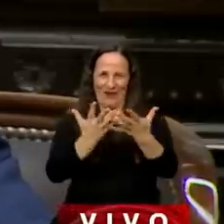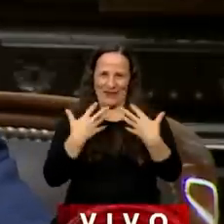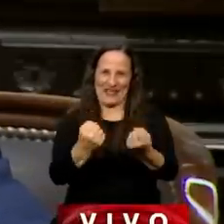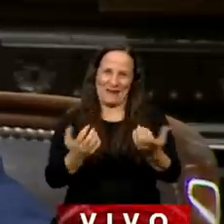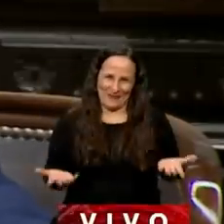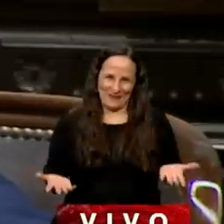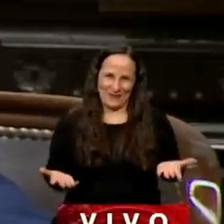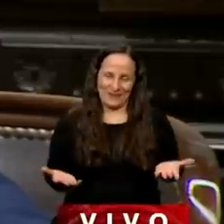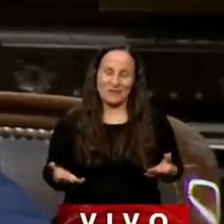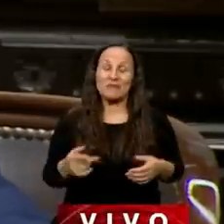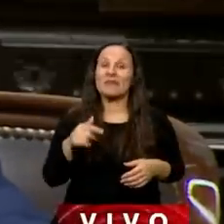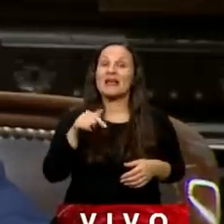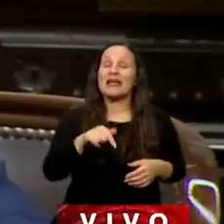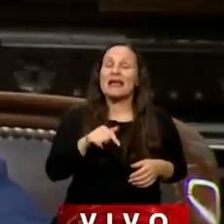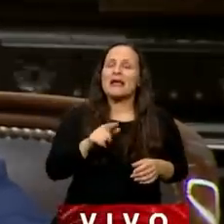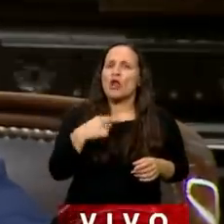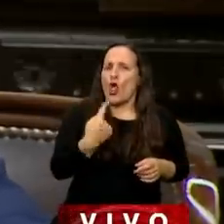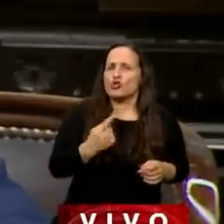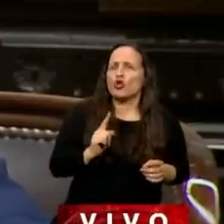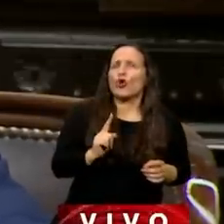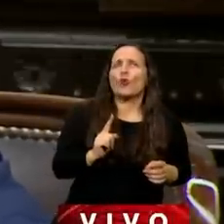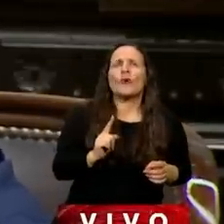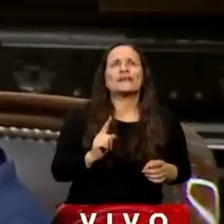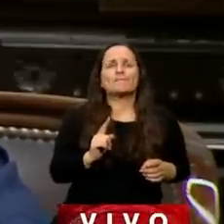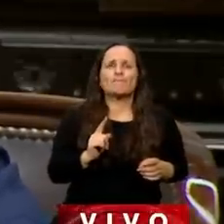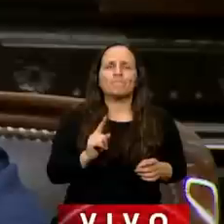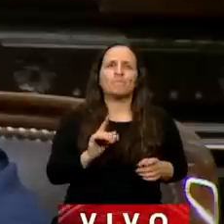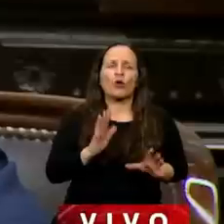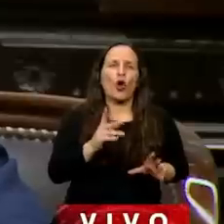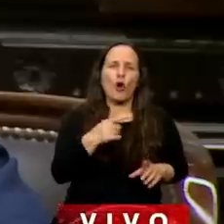Nosotros, en esto, no hay diferencias